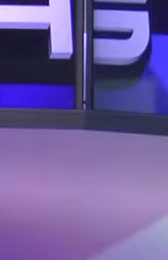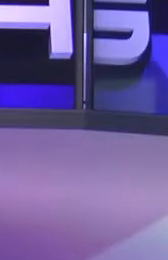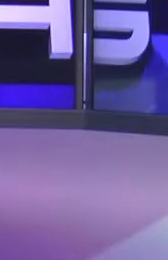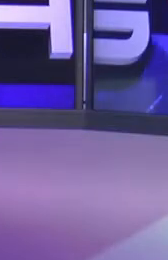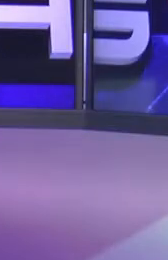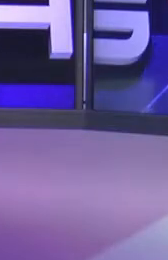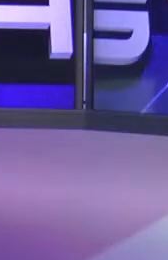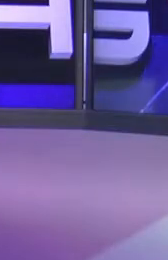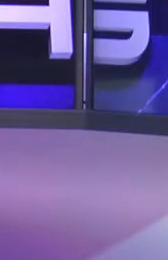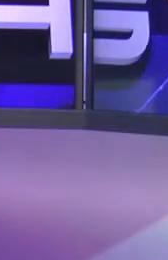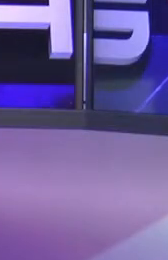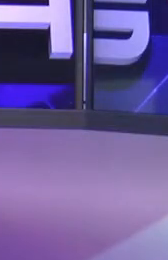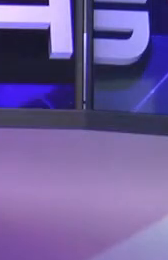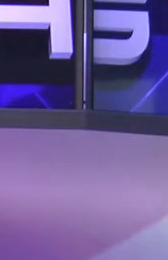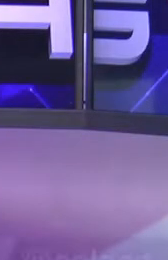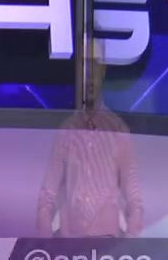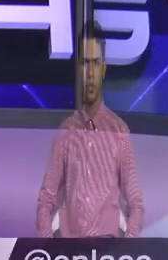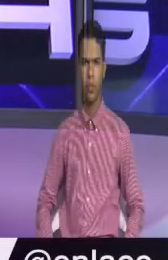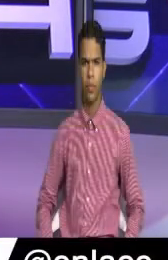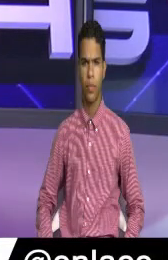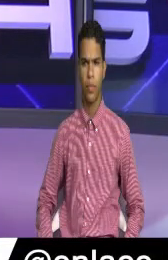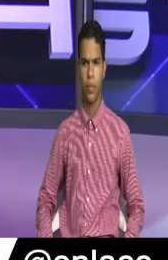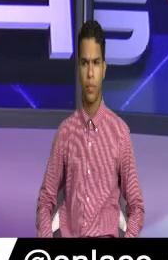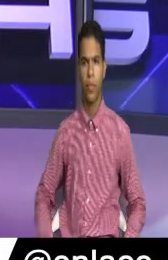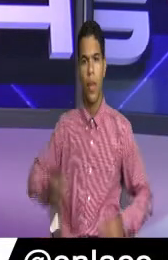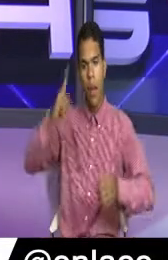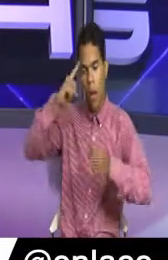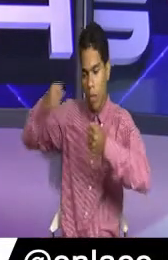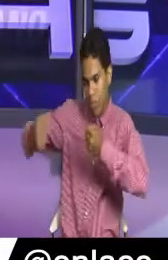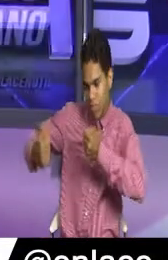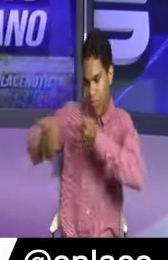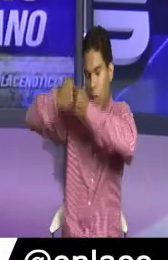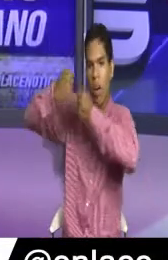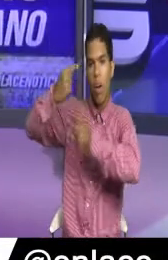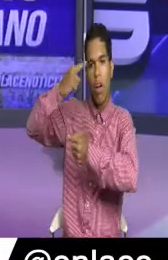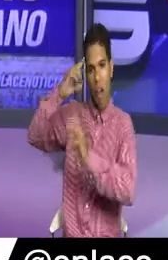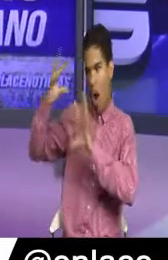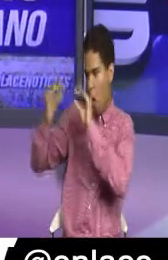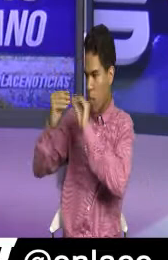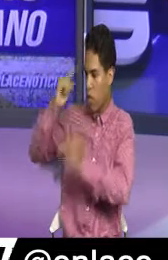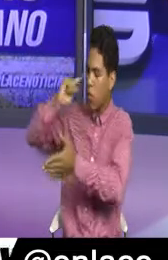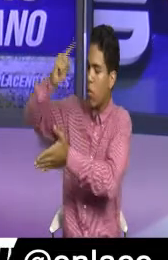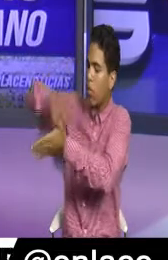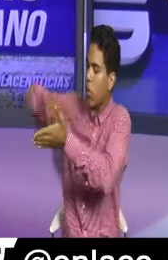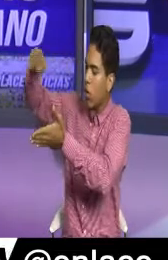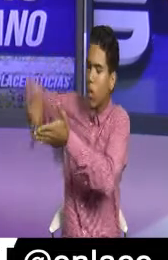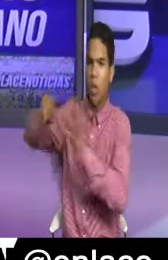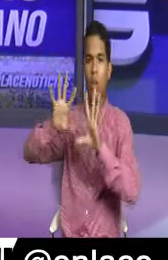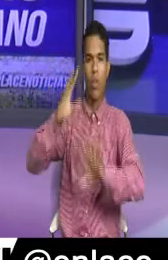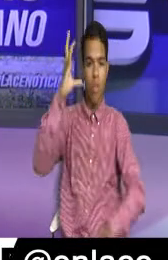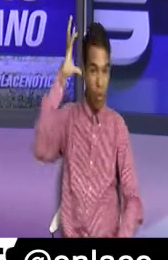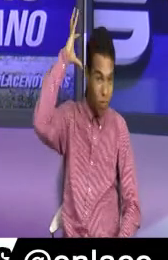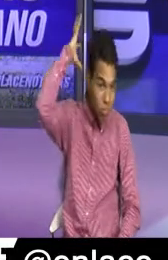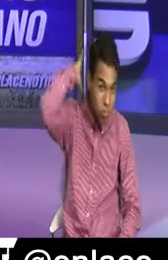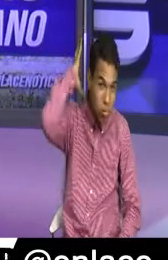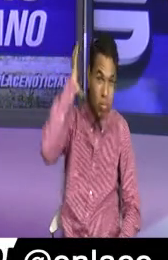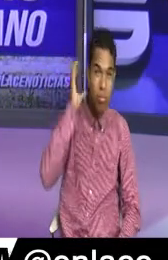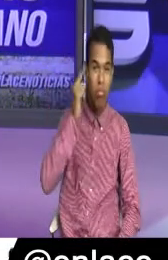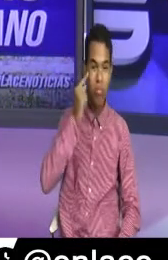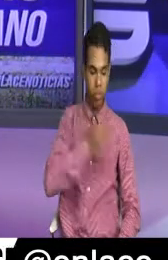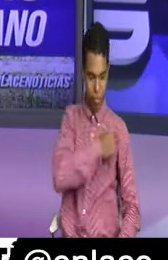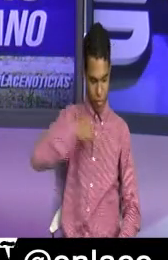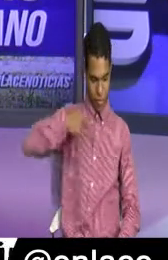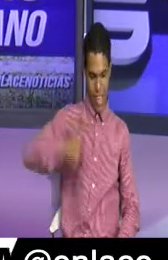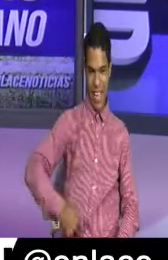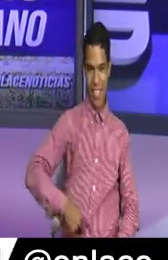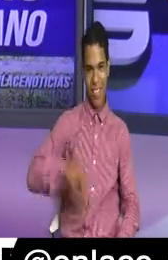Se firmó convenio para recuperar la raza ganadera chino-santandereana. Participan de este convenio la Gobernación de Santander, Unipaz y